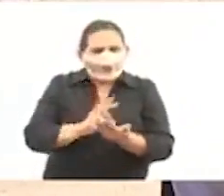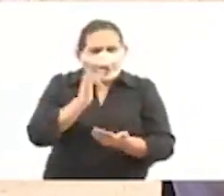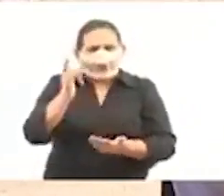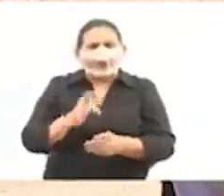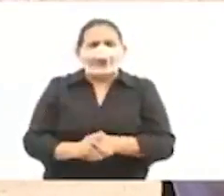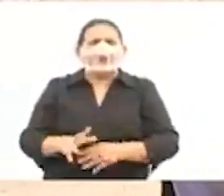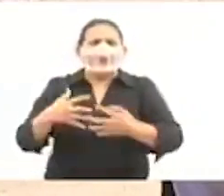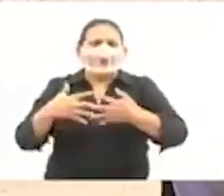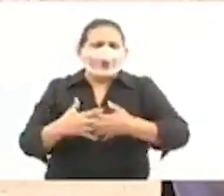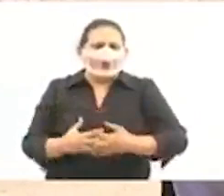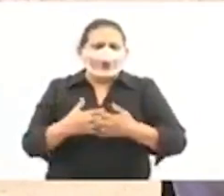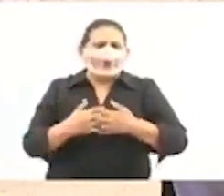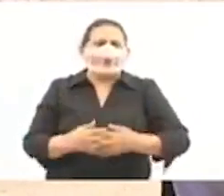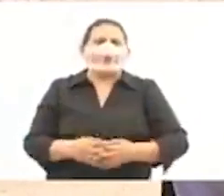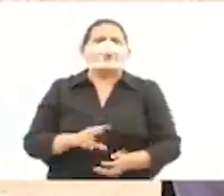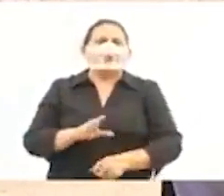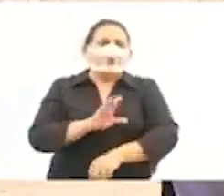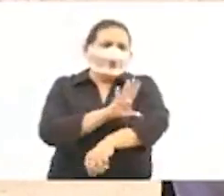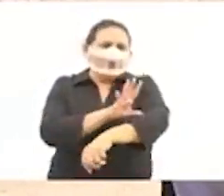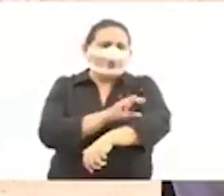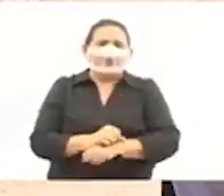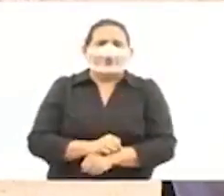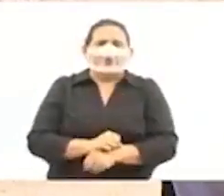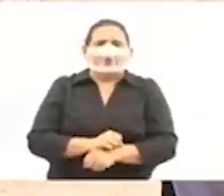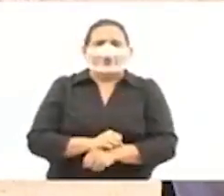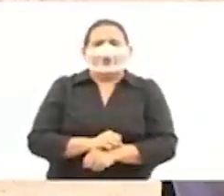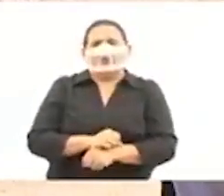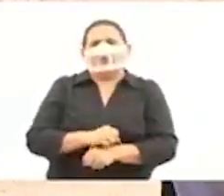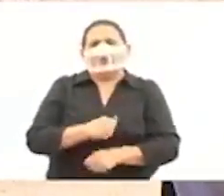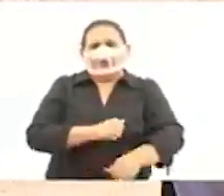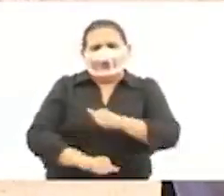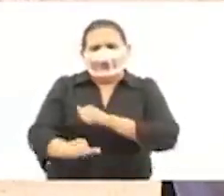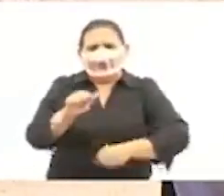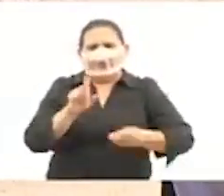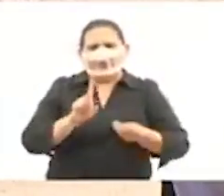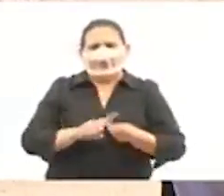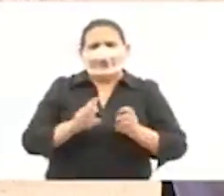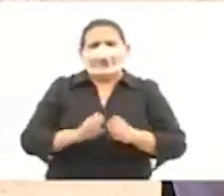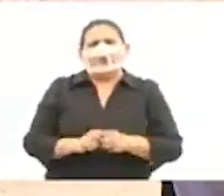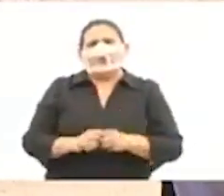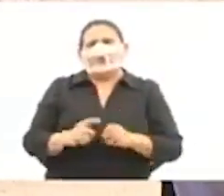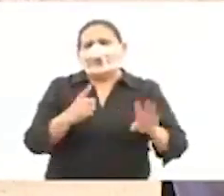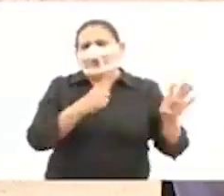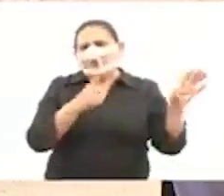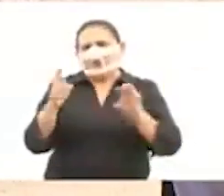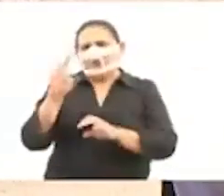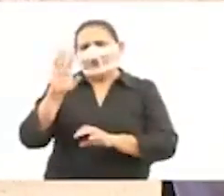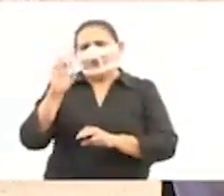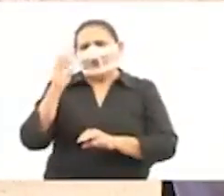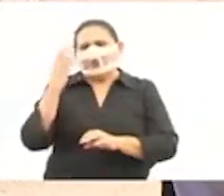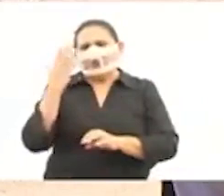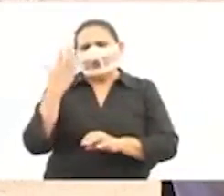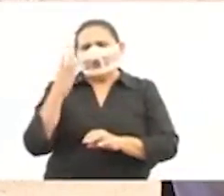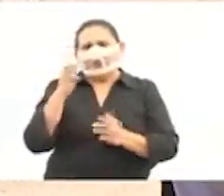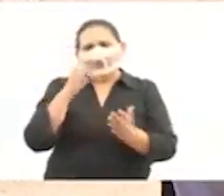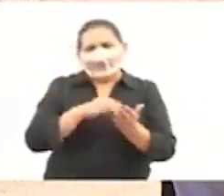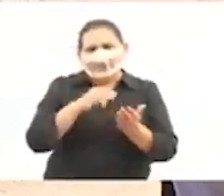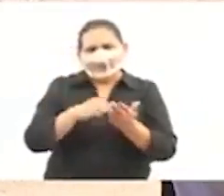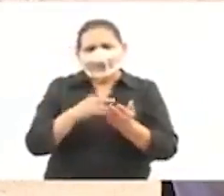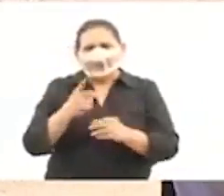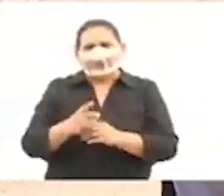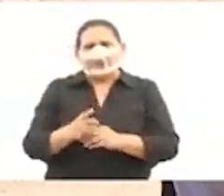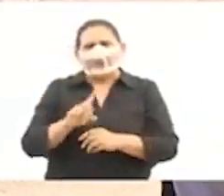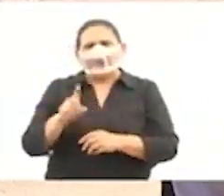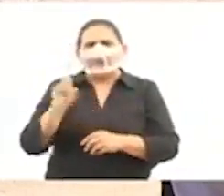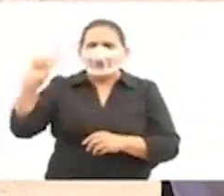península por este parque eólico donde se están invirtiendo 155 millones de dólares un equivalente más